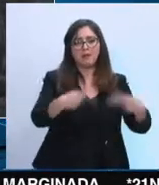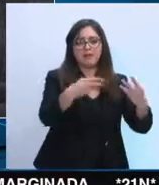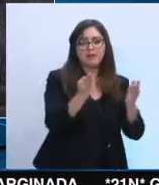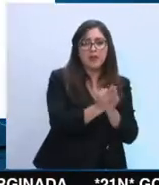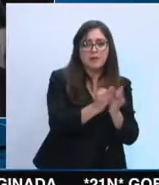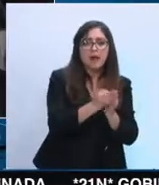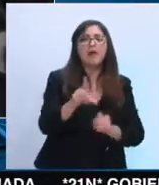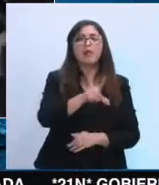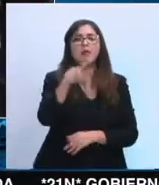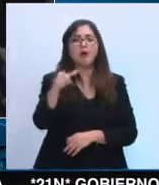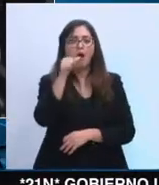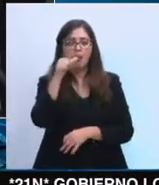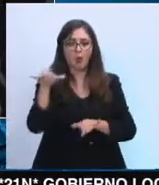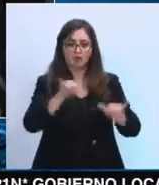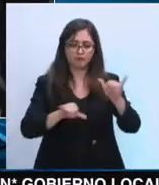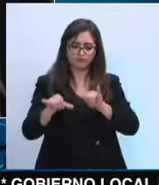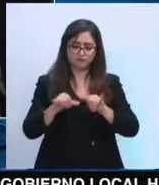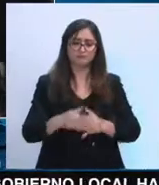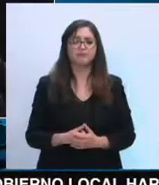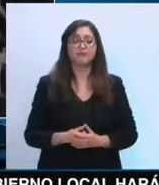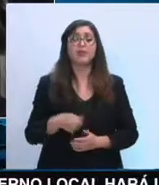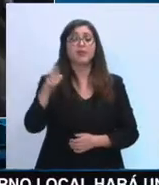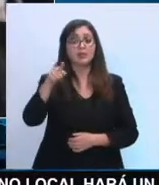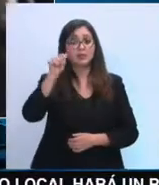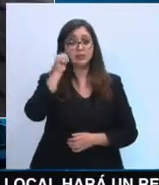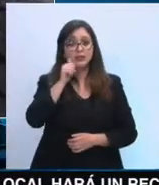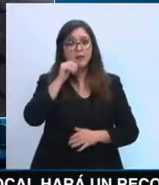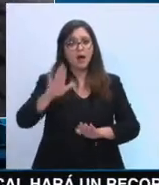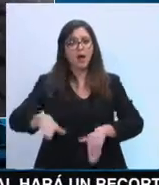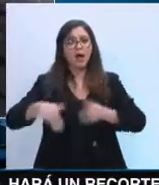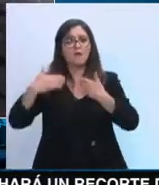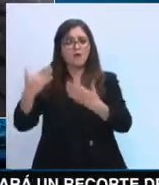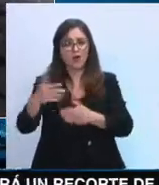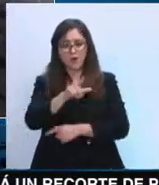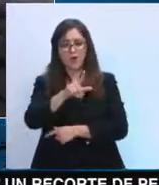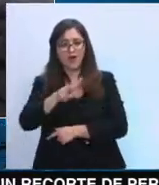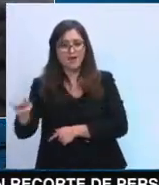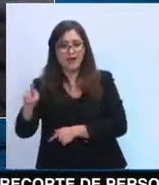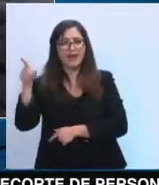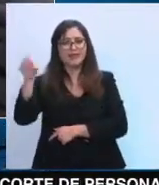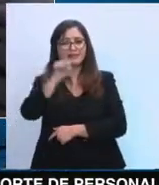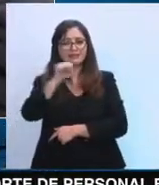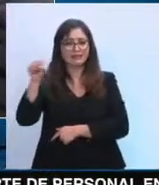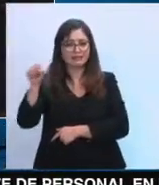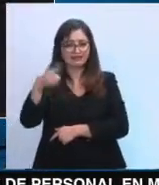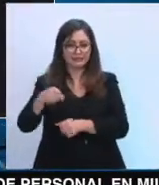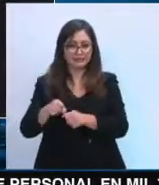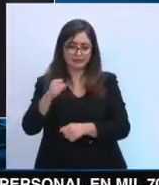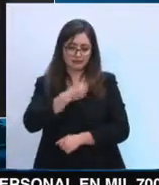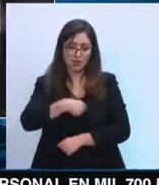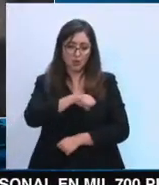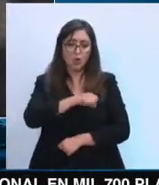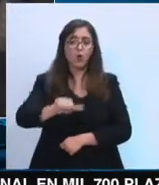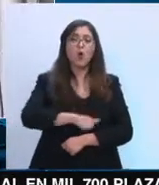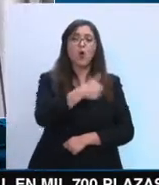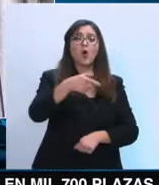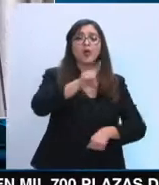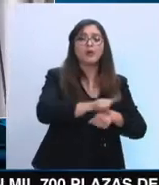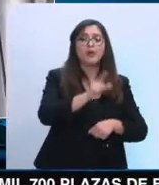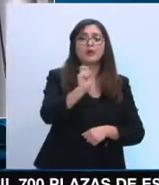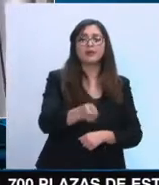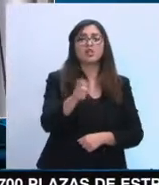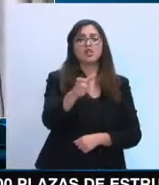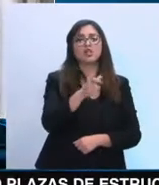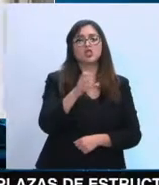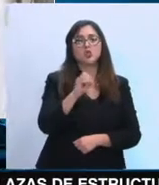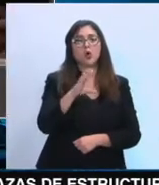no había de otro. Entre semana trabaja afuera de un centro de salud, pero los domingos y días festivos la esquina de las calles Xocongo